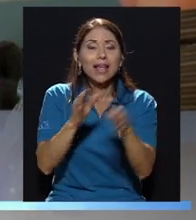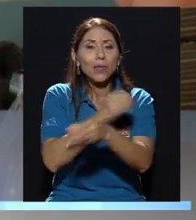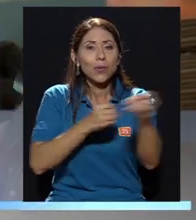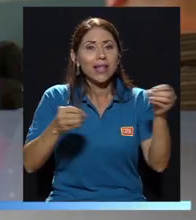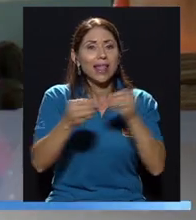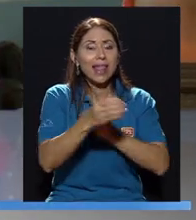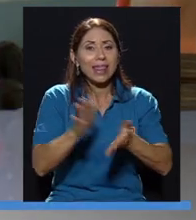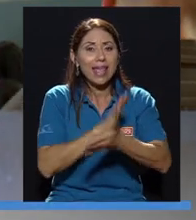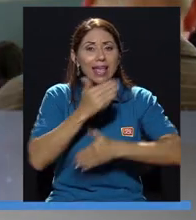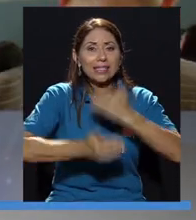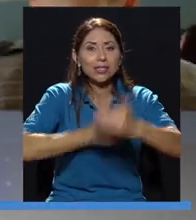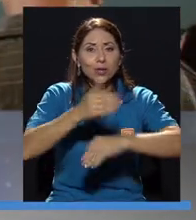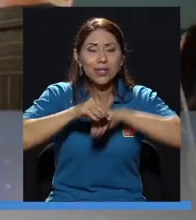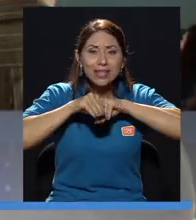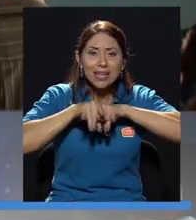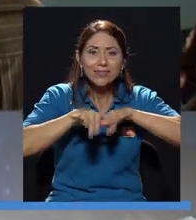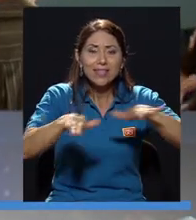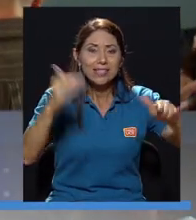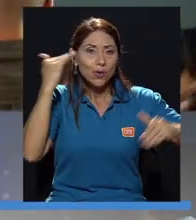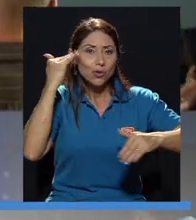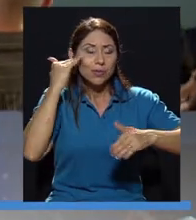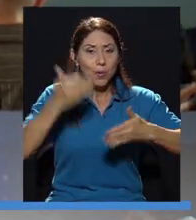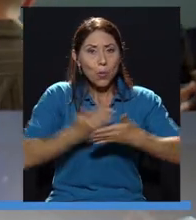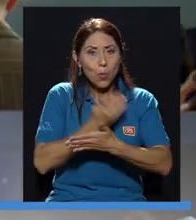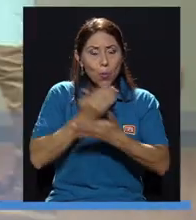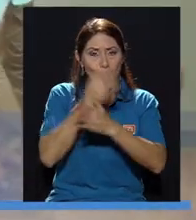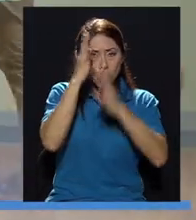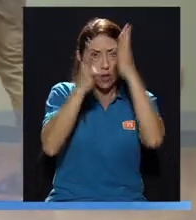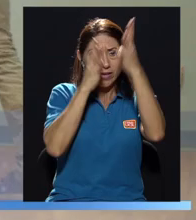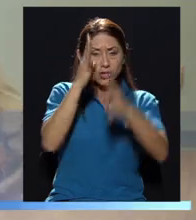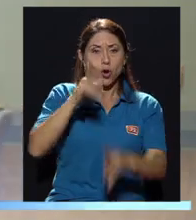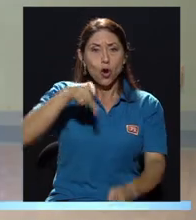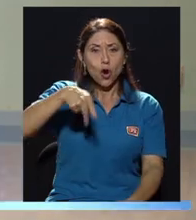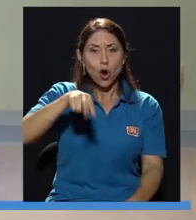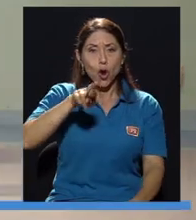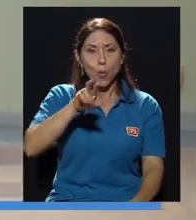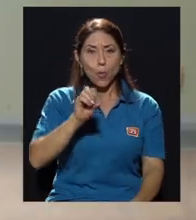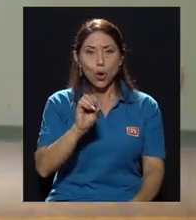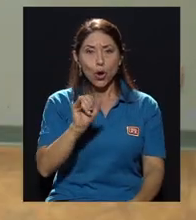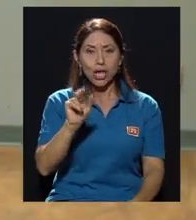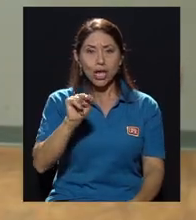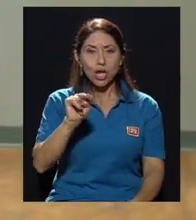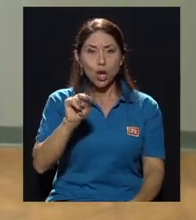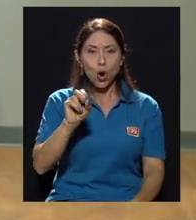por la Unidad de Gestión y Transferencia del Conocimiento para la Innovación, ProInnova.